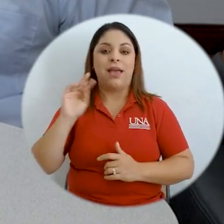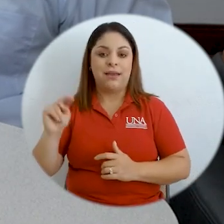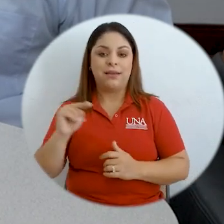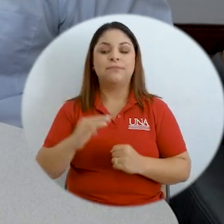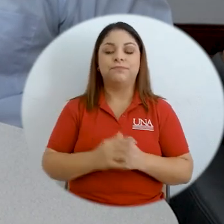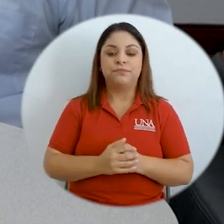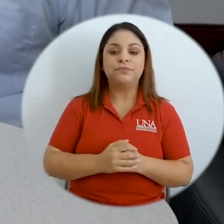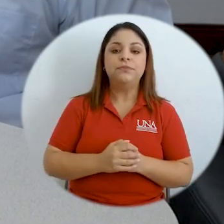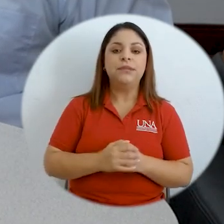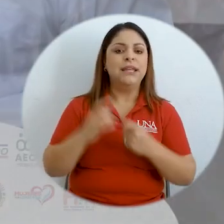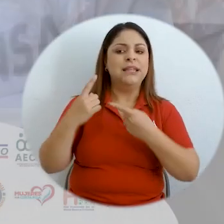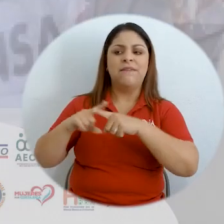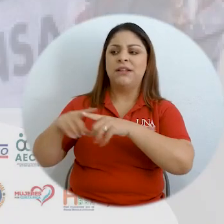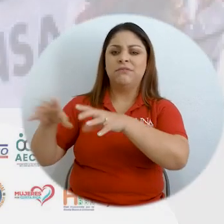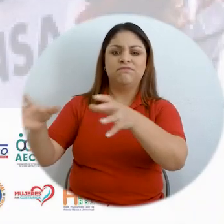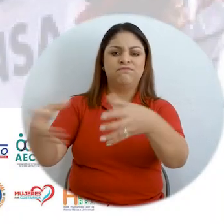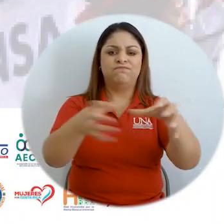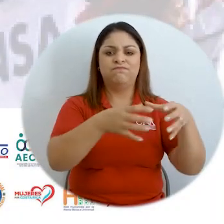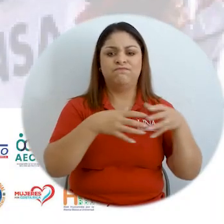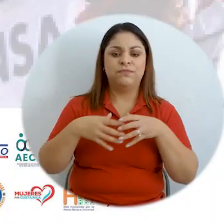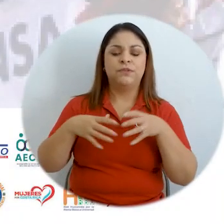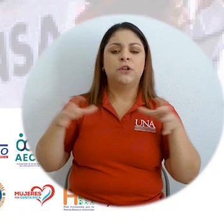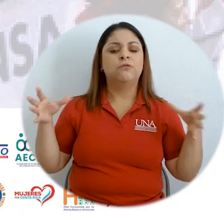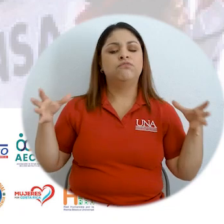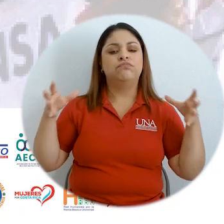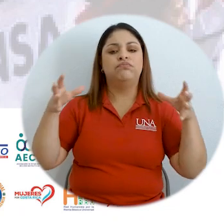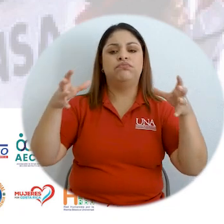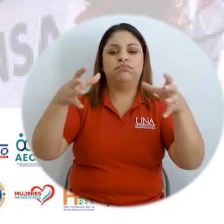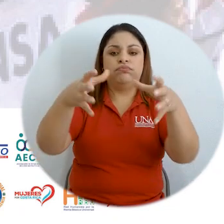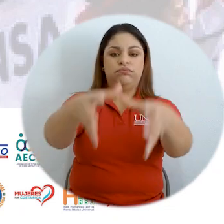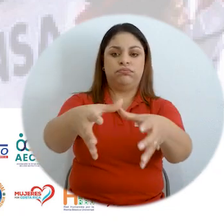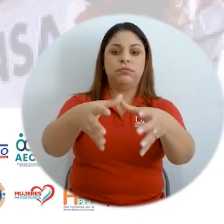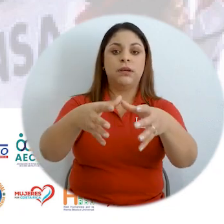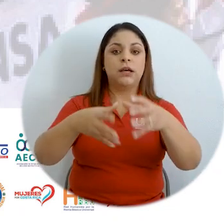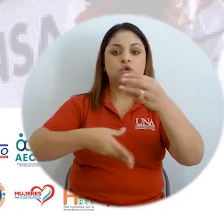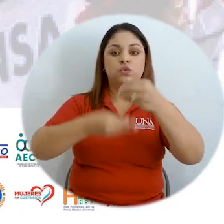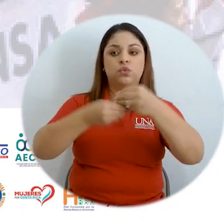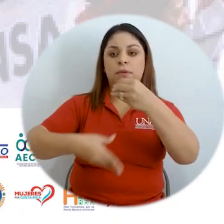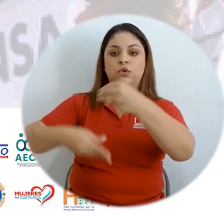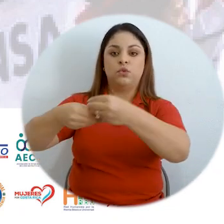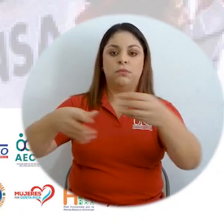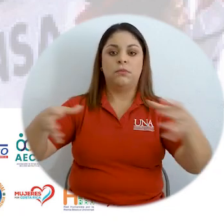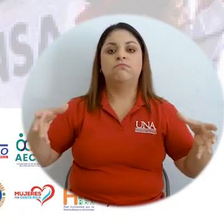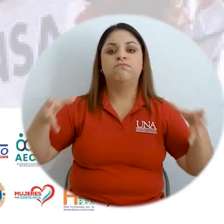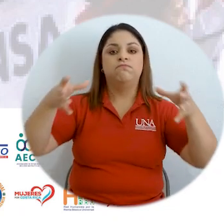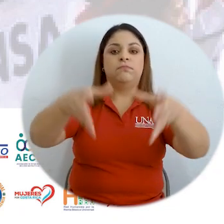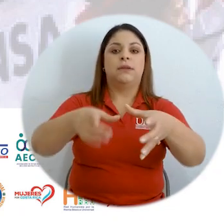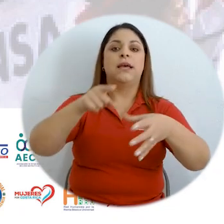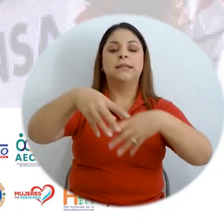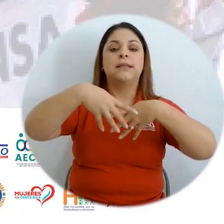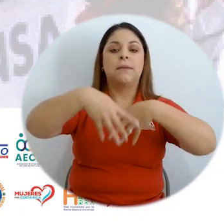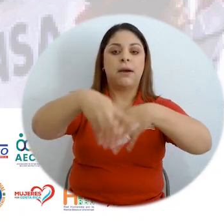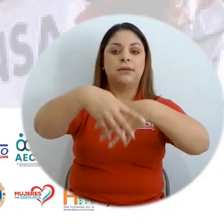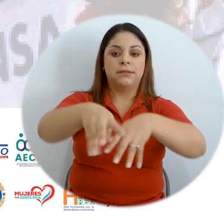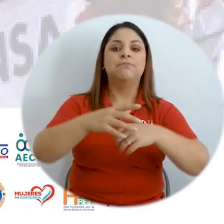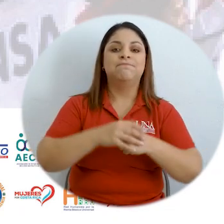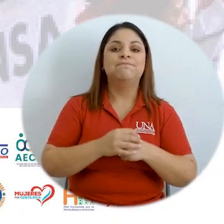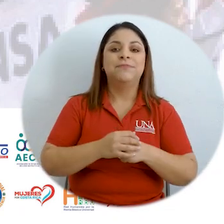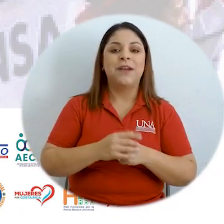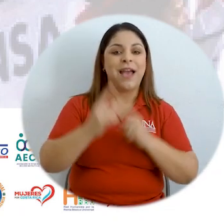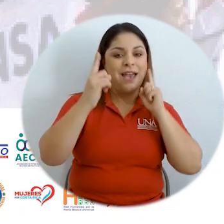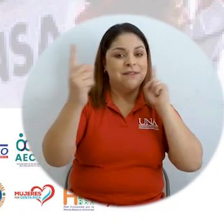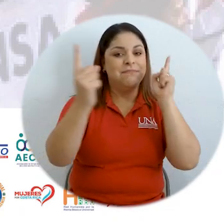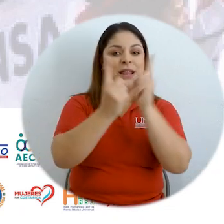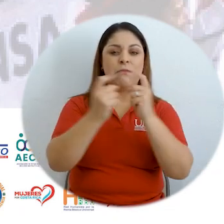diferentes sectores y organizaciones gremiales, pero también colectivos que se estarán sumando a esta marcha. Ahí nos veremos